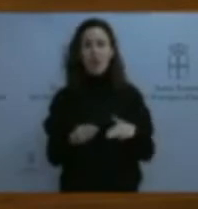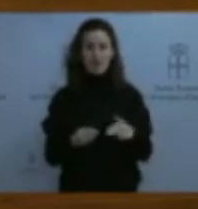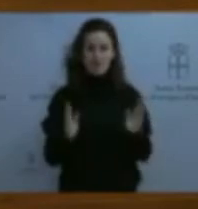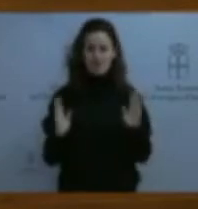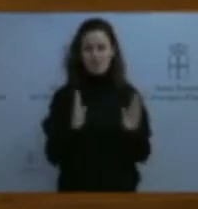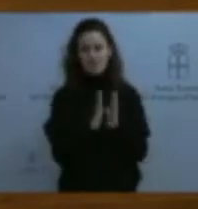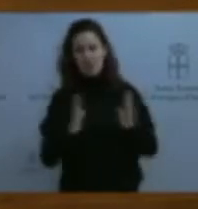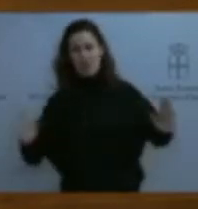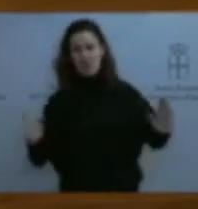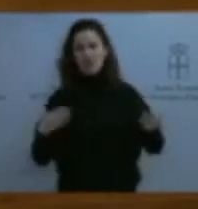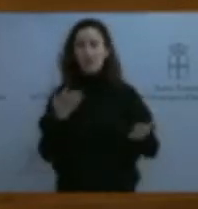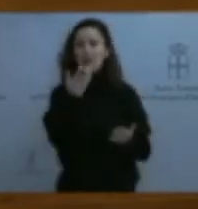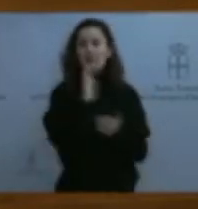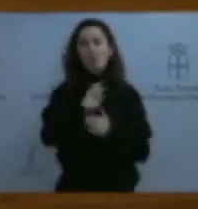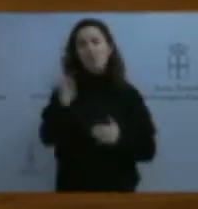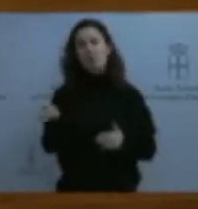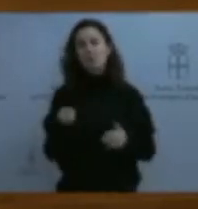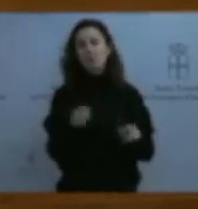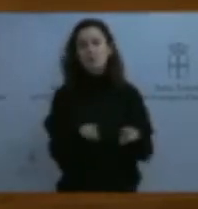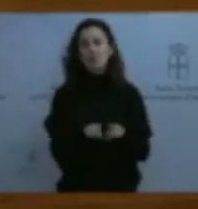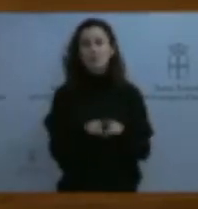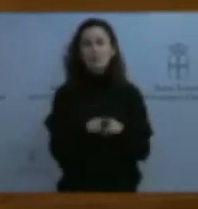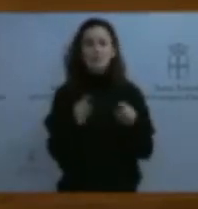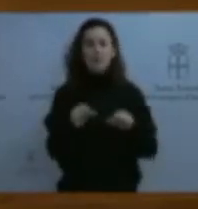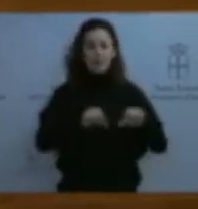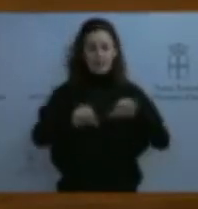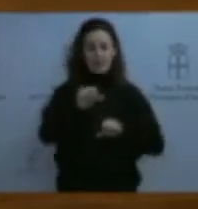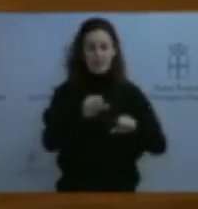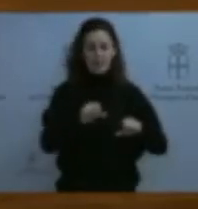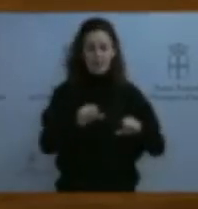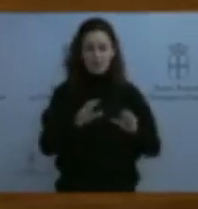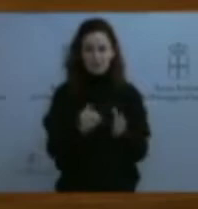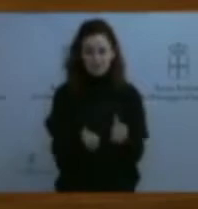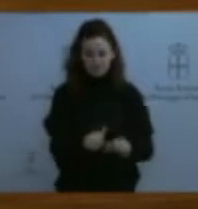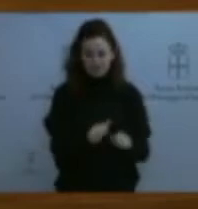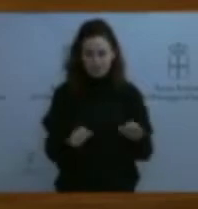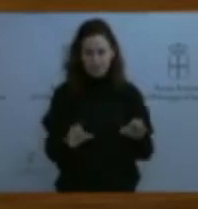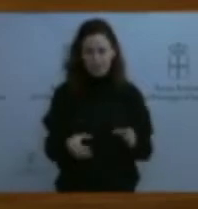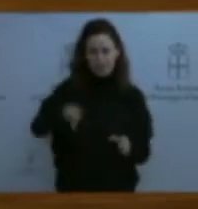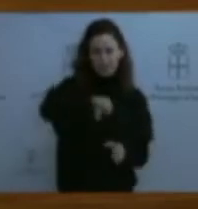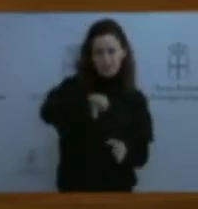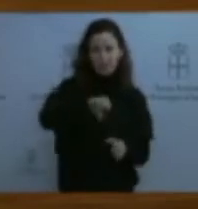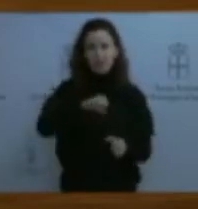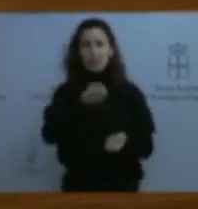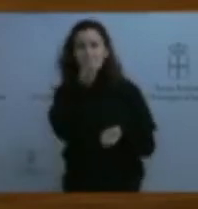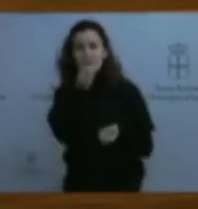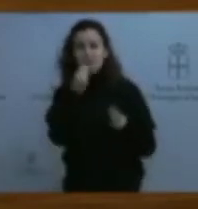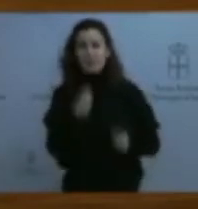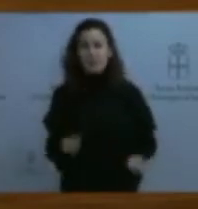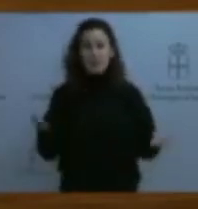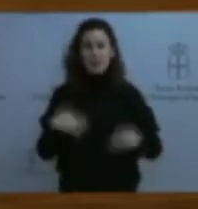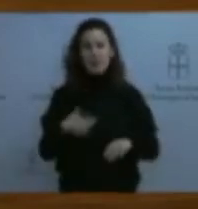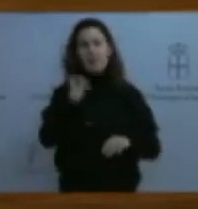de tiempo. Otro ejemplo sería la manipulación de agentes químicos del personal de limpieza, la falta de información de productos que utilizan y riesgos